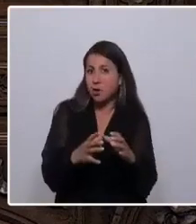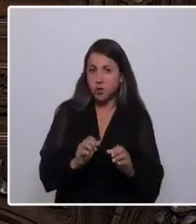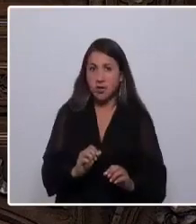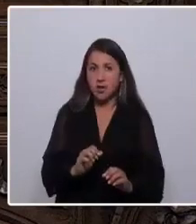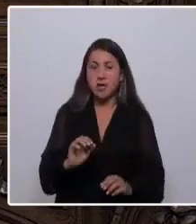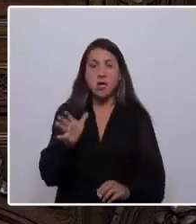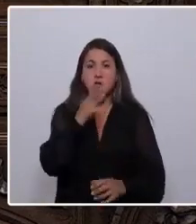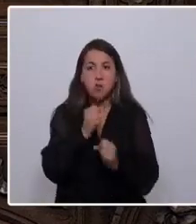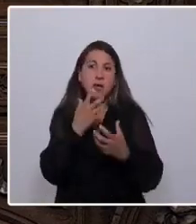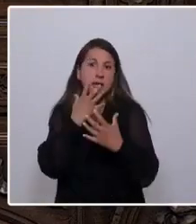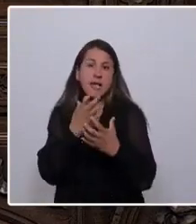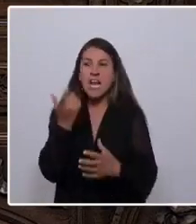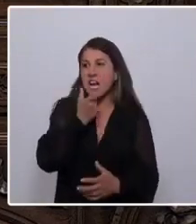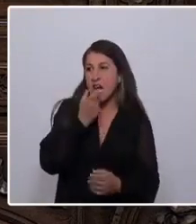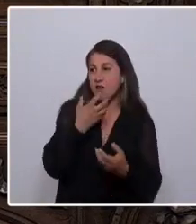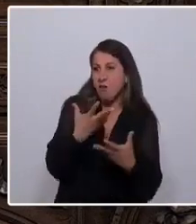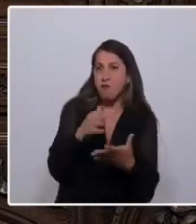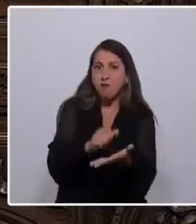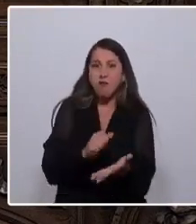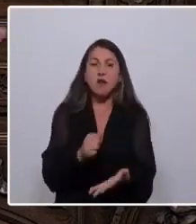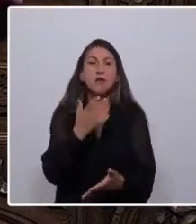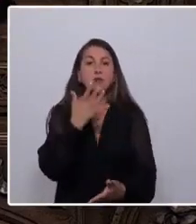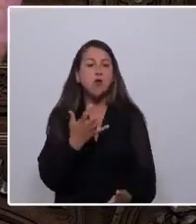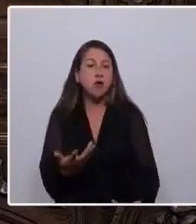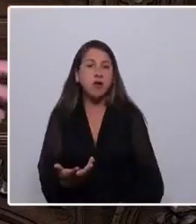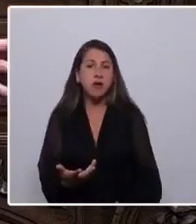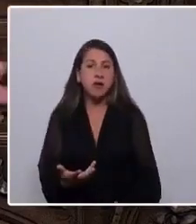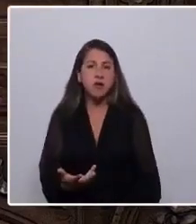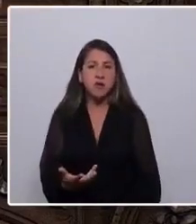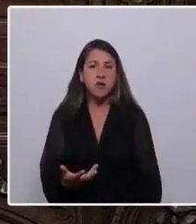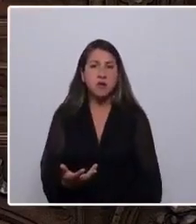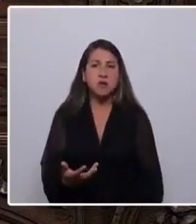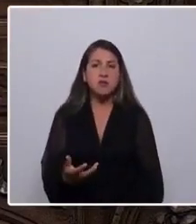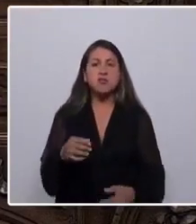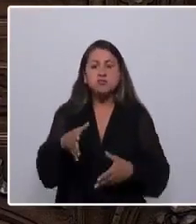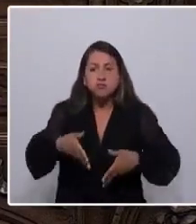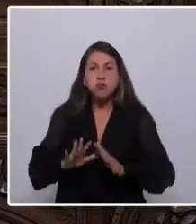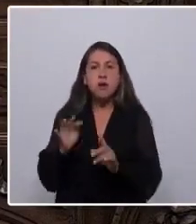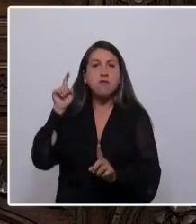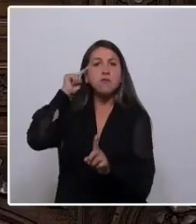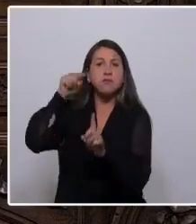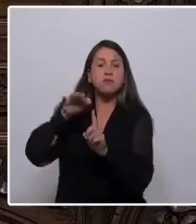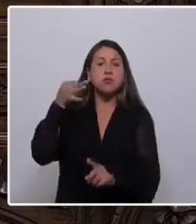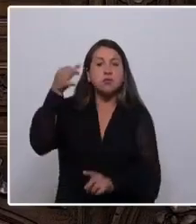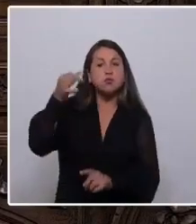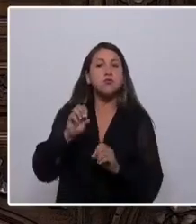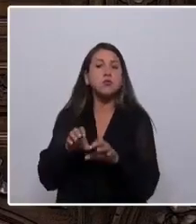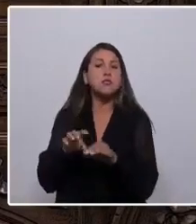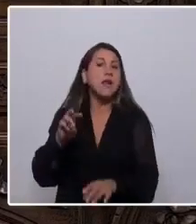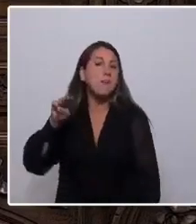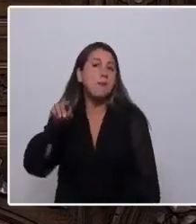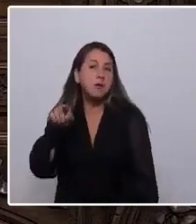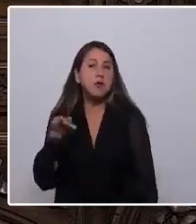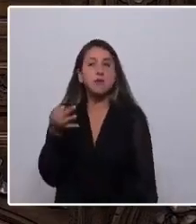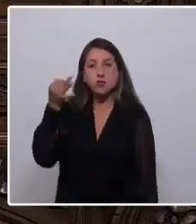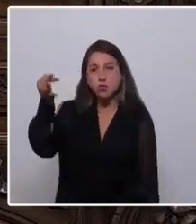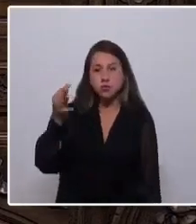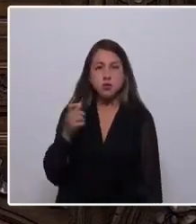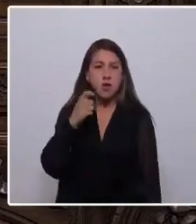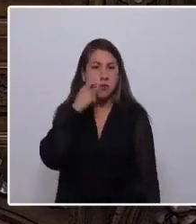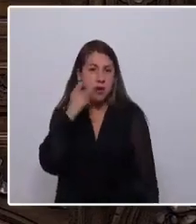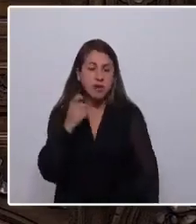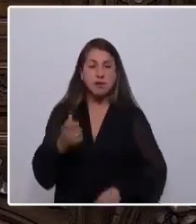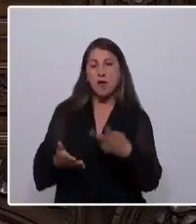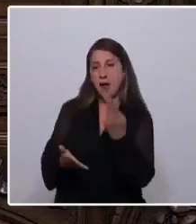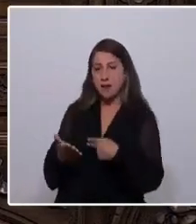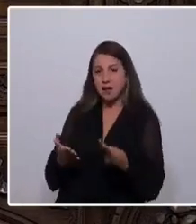no deben gritar ni reír fuerte, que su horizonte es casarse y ser madres, a quienes se les fomenta los conocimientos humanistas y artísticos